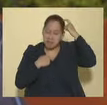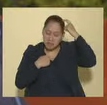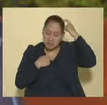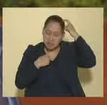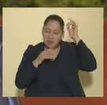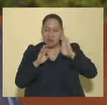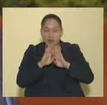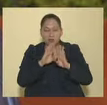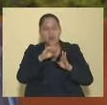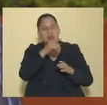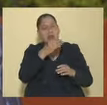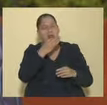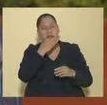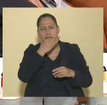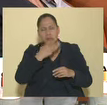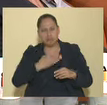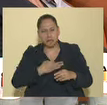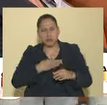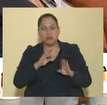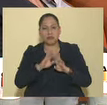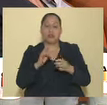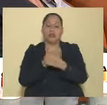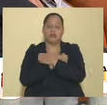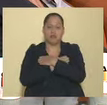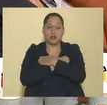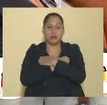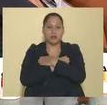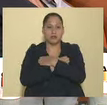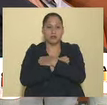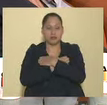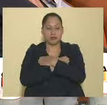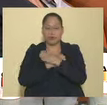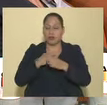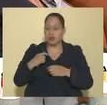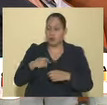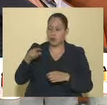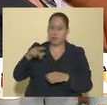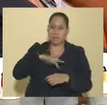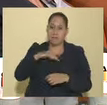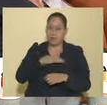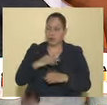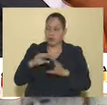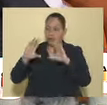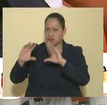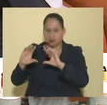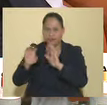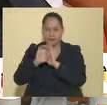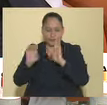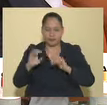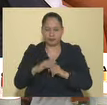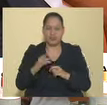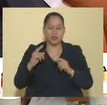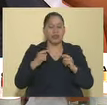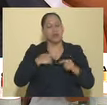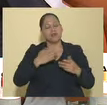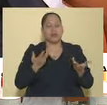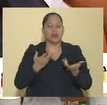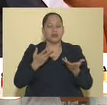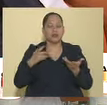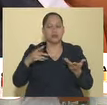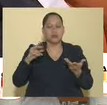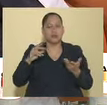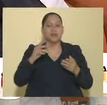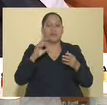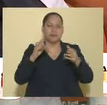los mensajes y del sistema educativo que le estoy dando a mi hijo. Por ejemplo, si vamos en el